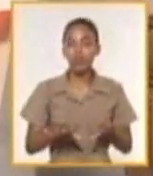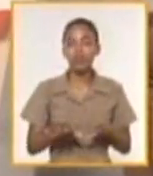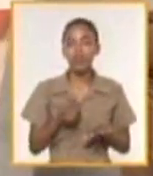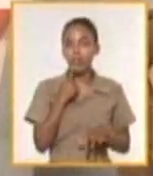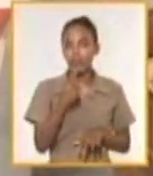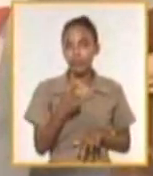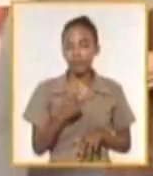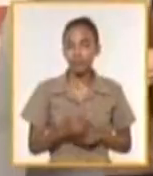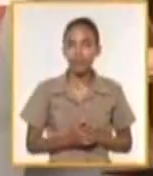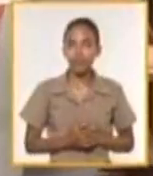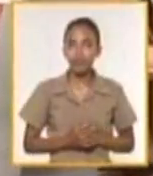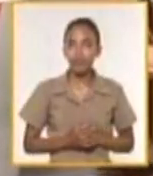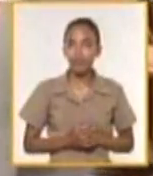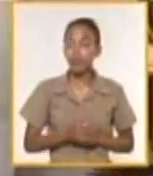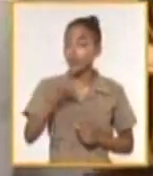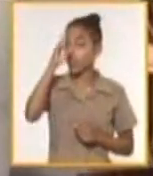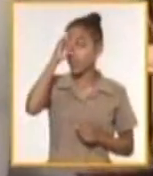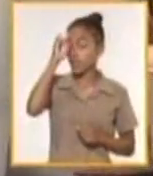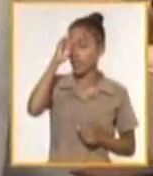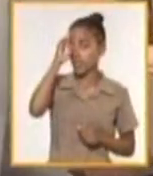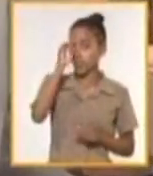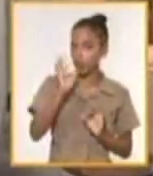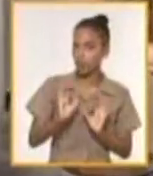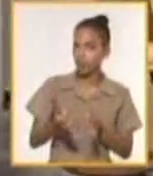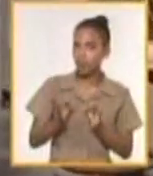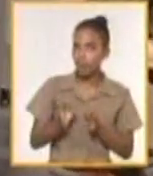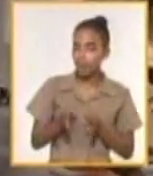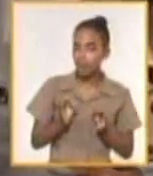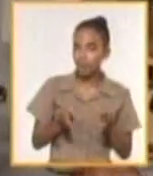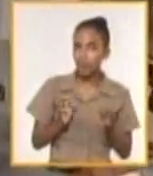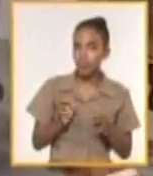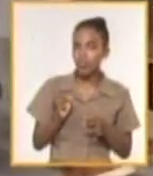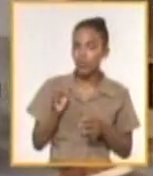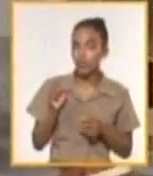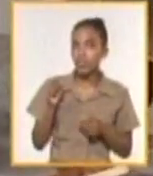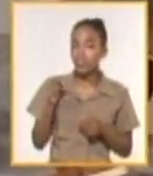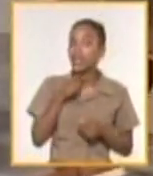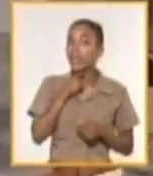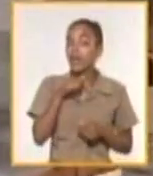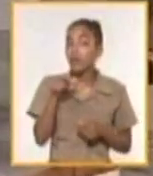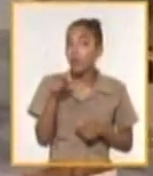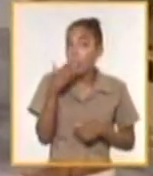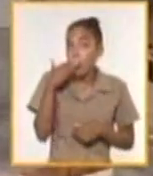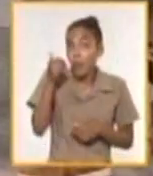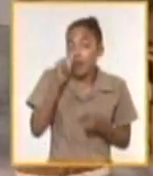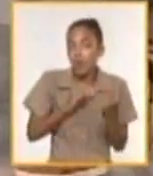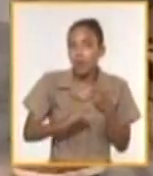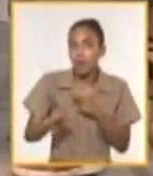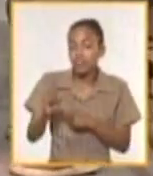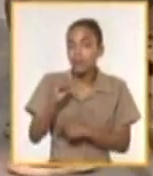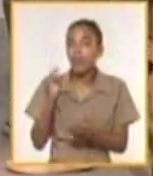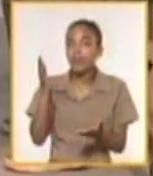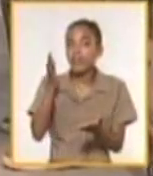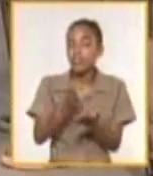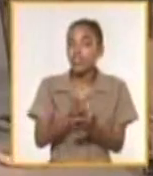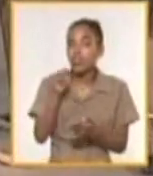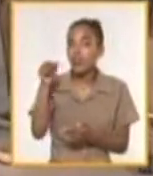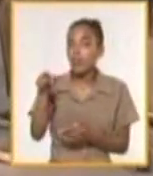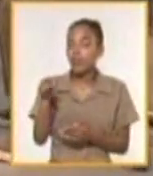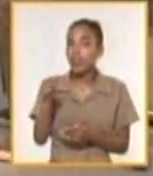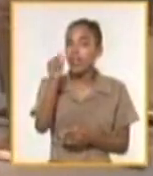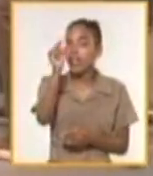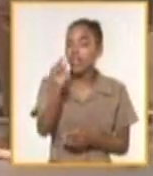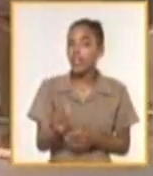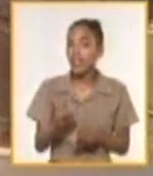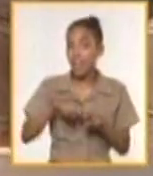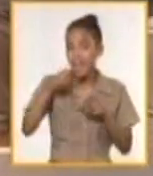Tan es así que no hubo mejor destino para Hart después de haber sido el